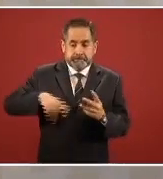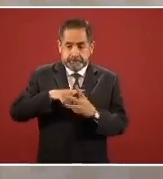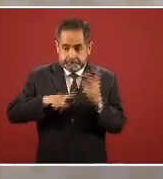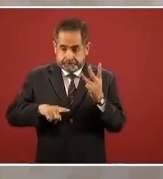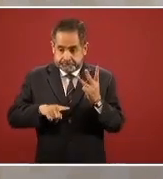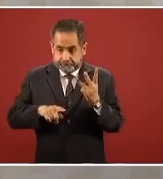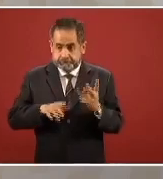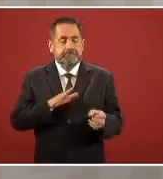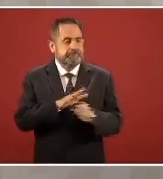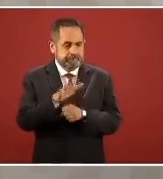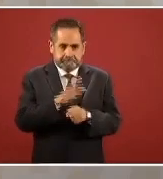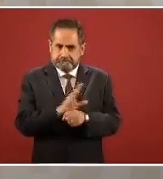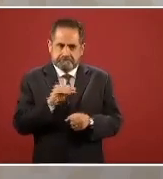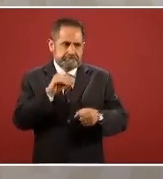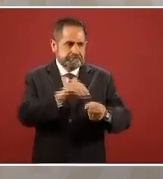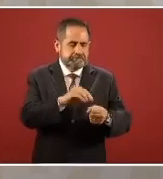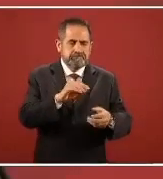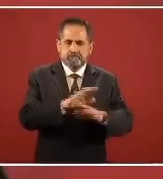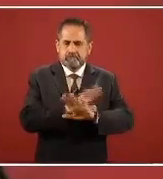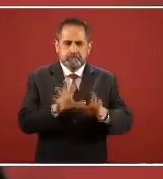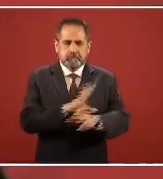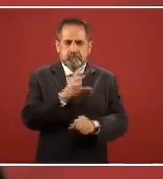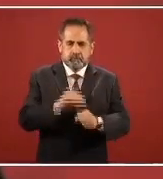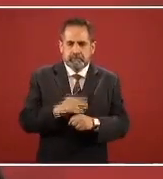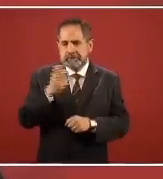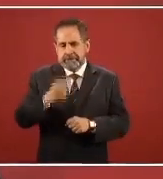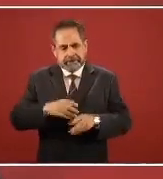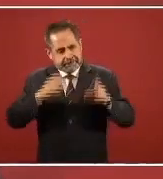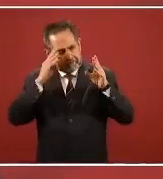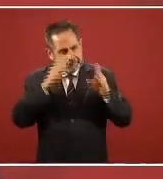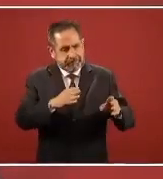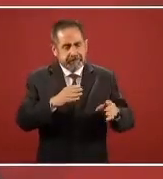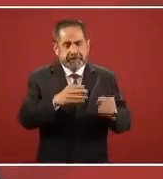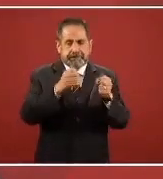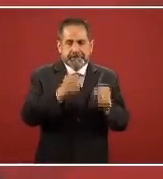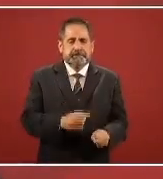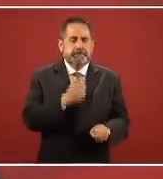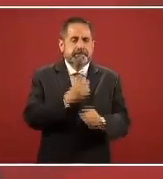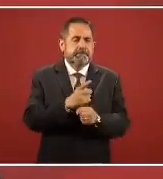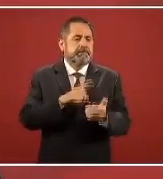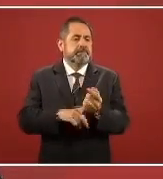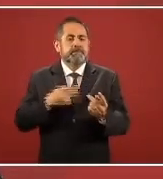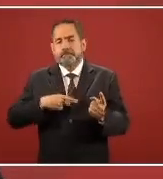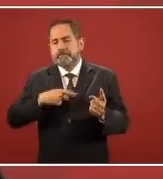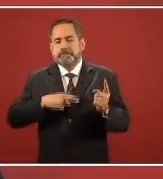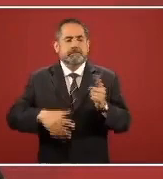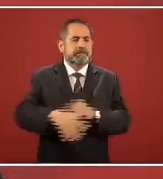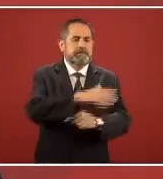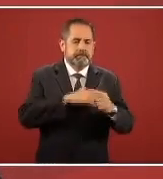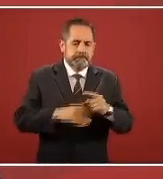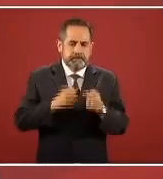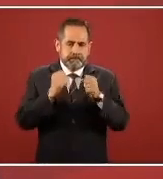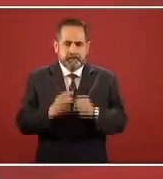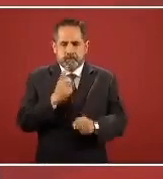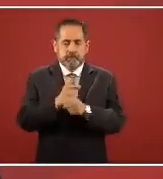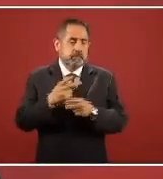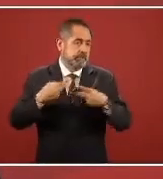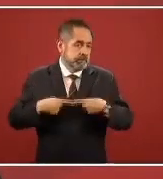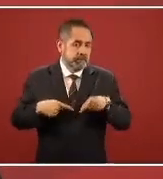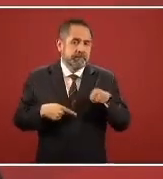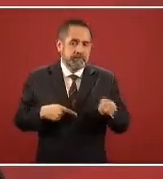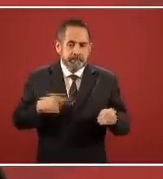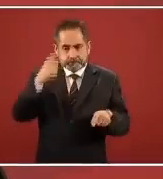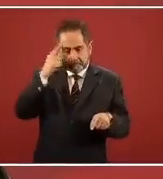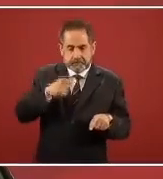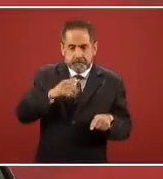esta manera se atiende la necesidad primordial de la seguridad de la sociedad, la seguridad de la población para